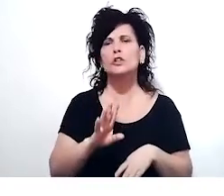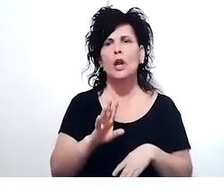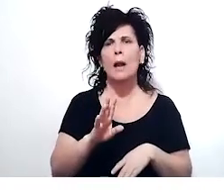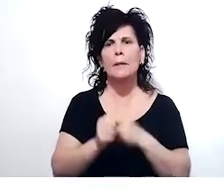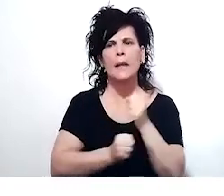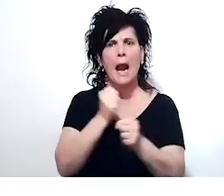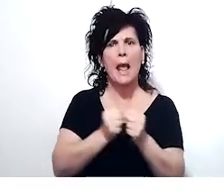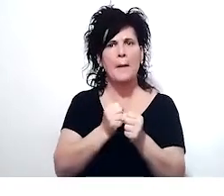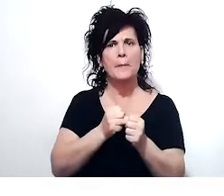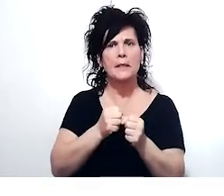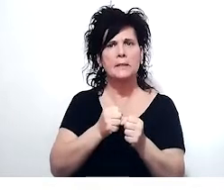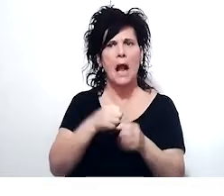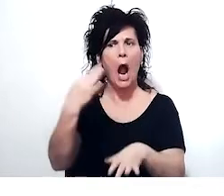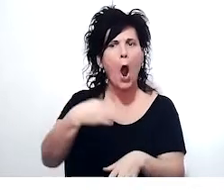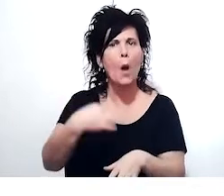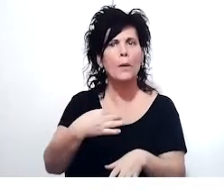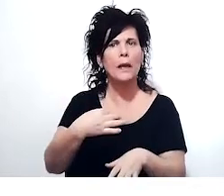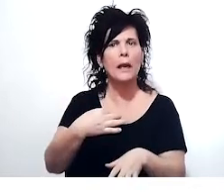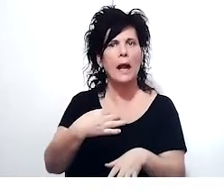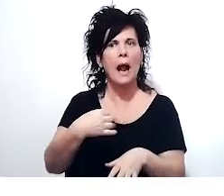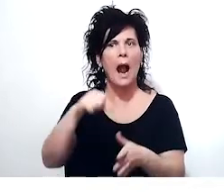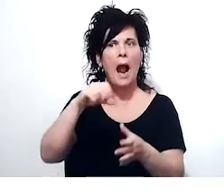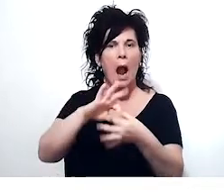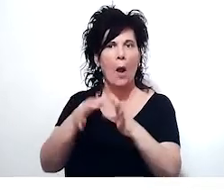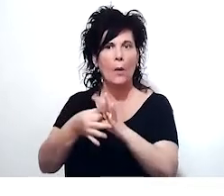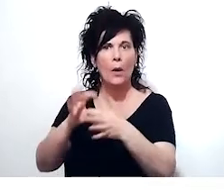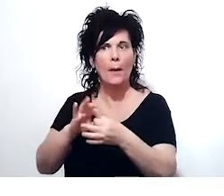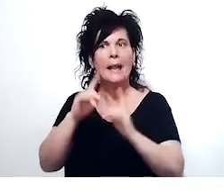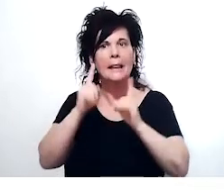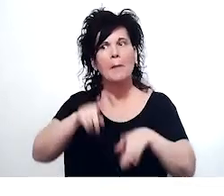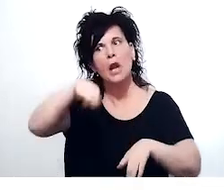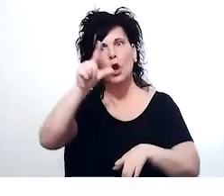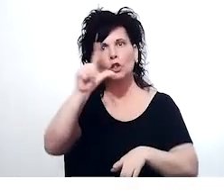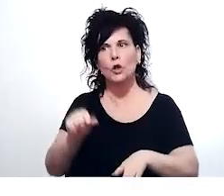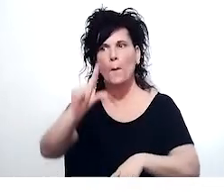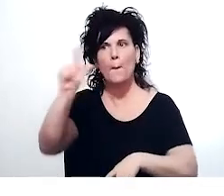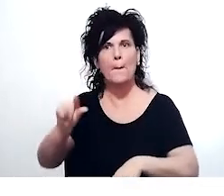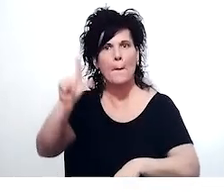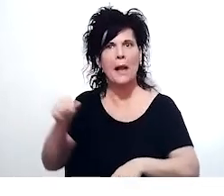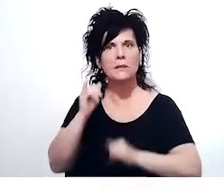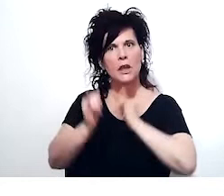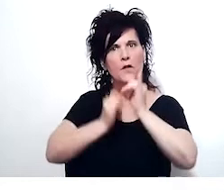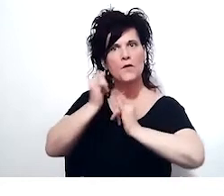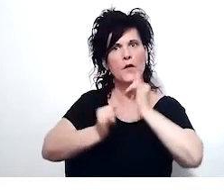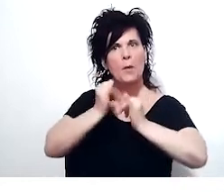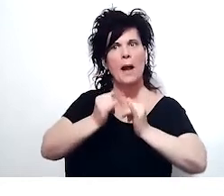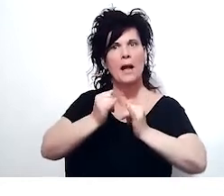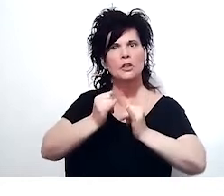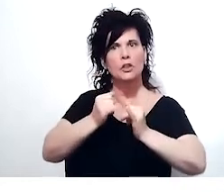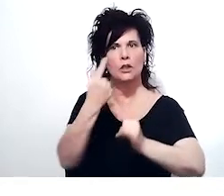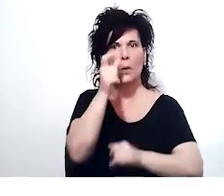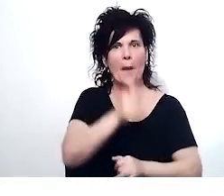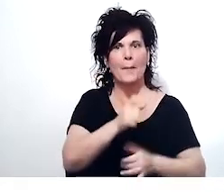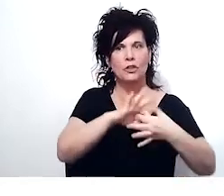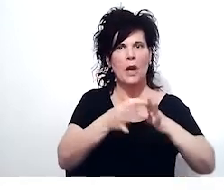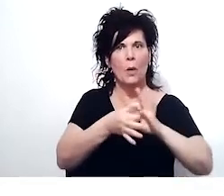solamente obliga a las empresas que están en la Unión Europea, sino también a las que están en otros países que tengan información de ciudadanos europeos.